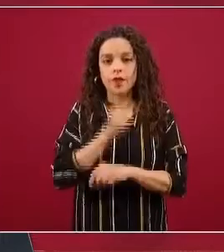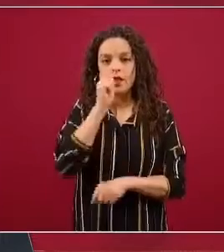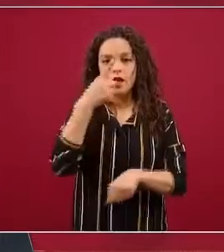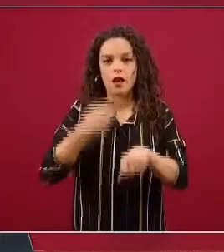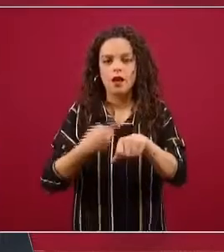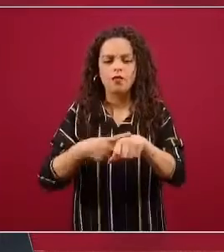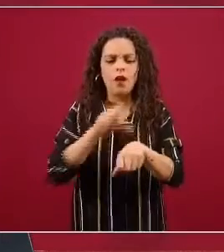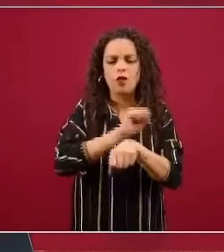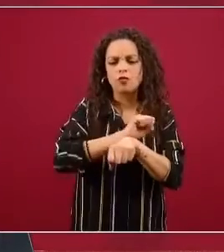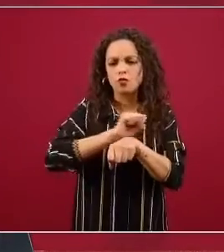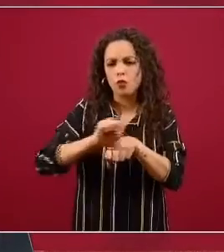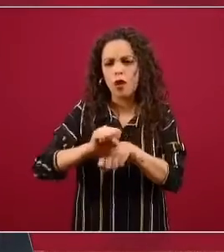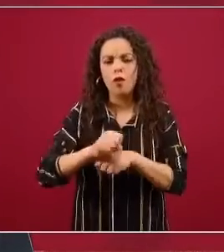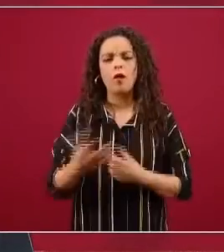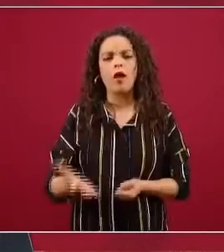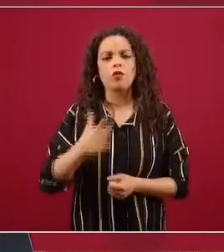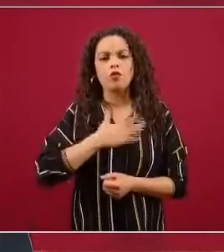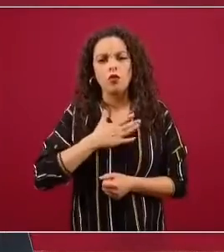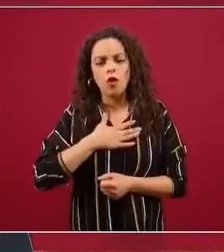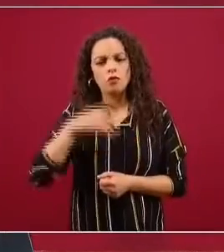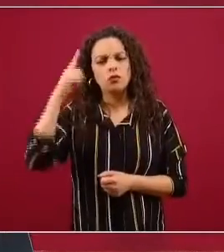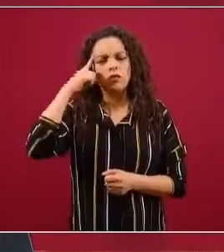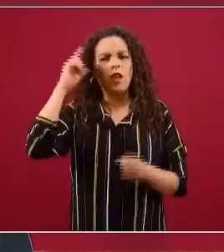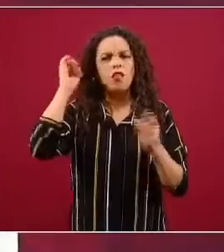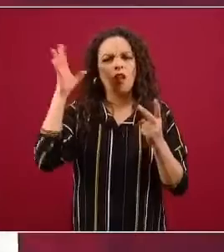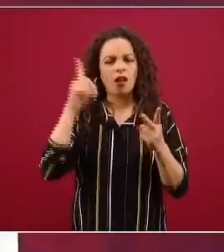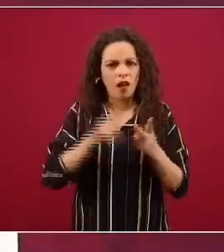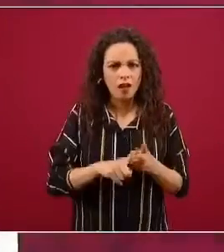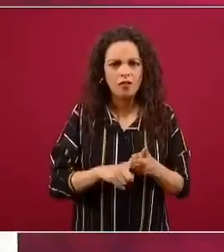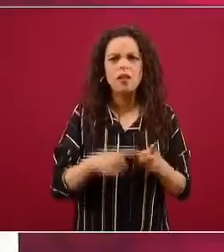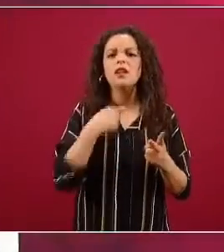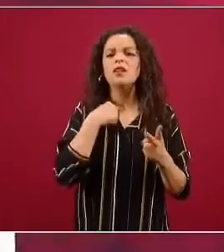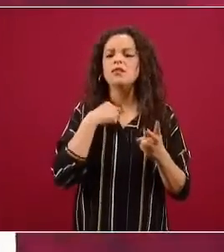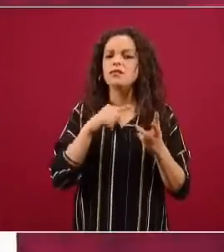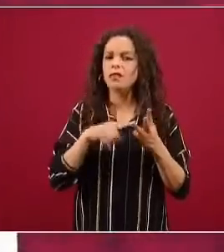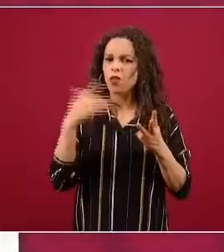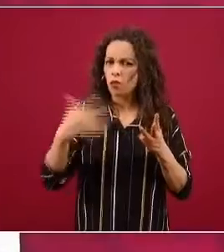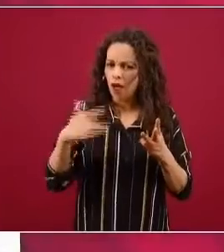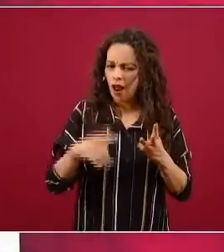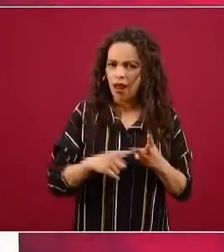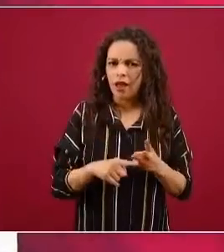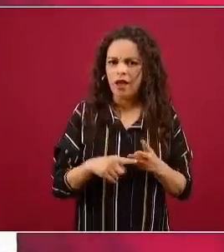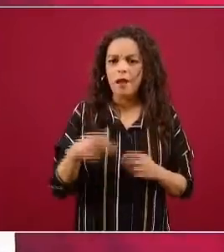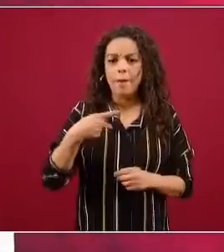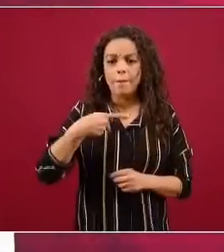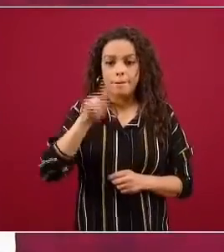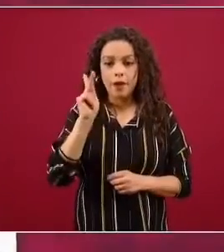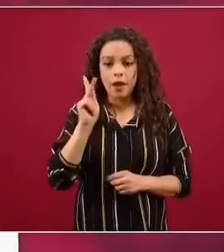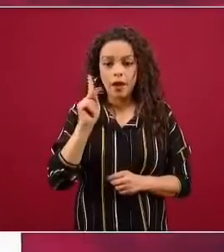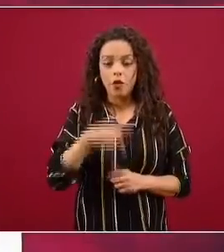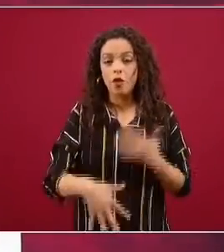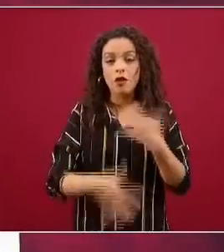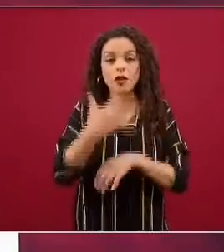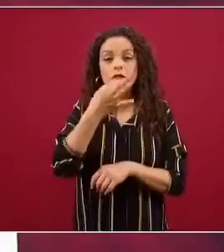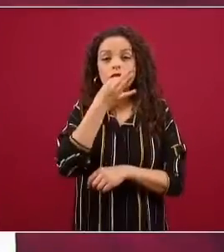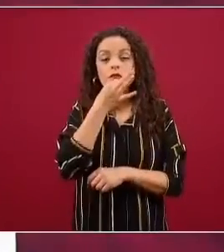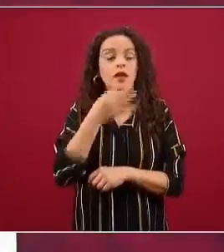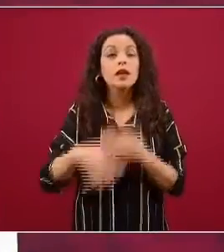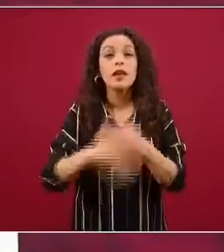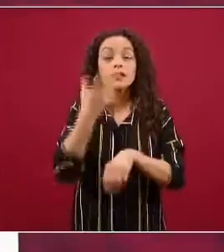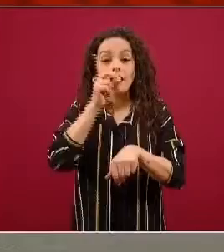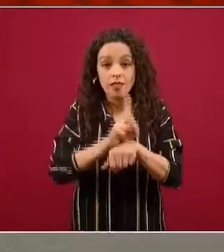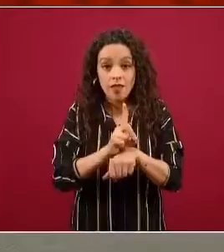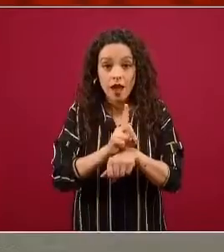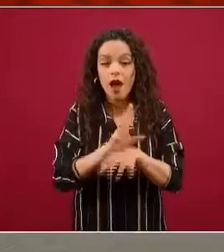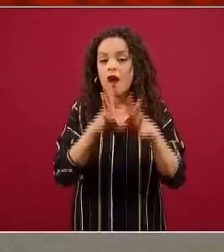tos, dolor de cabeza, dolor de garganta y otros síntomas, pero no pasa de eso, dura 15 días, se